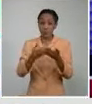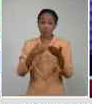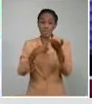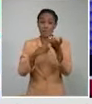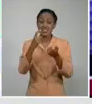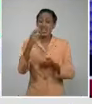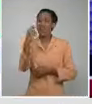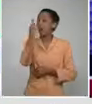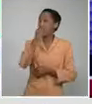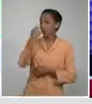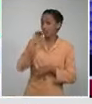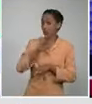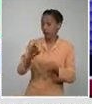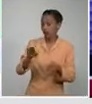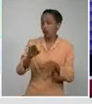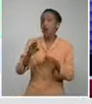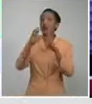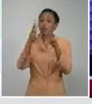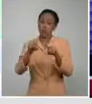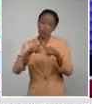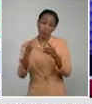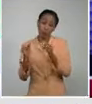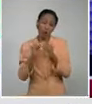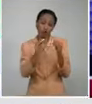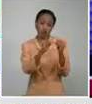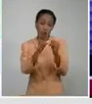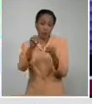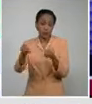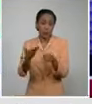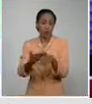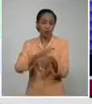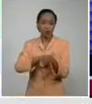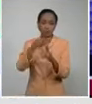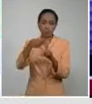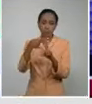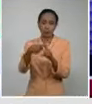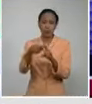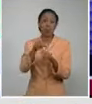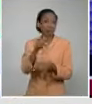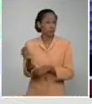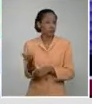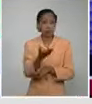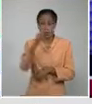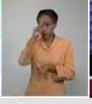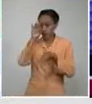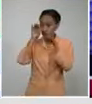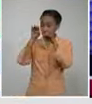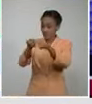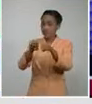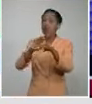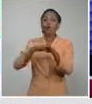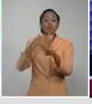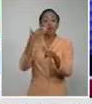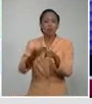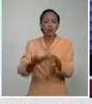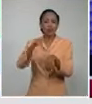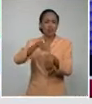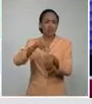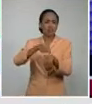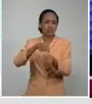como resultado de ser contacto de un caso positivo, se ingresa, y después de una